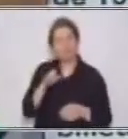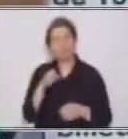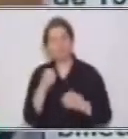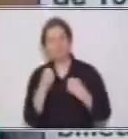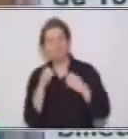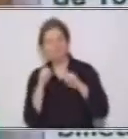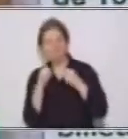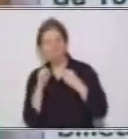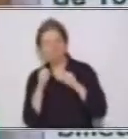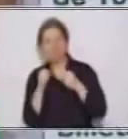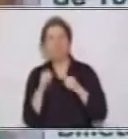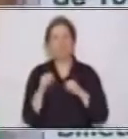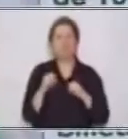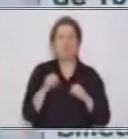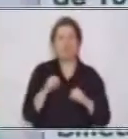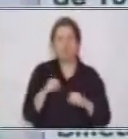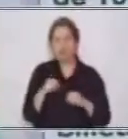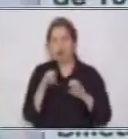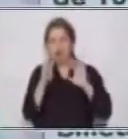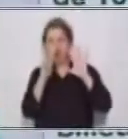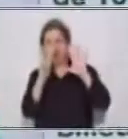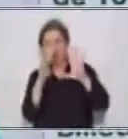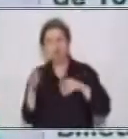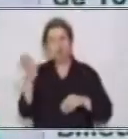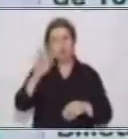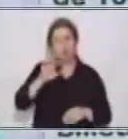y luego 6.